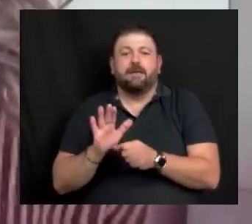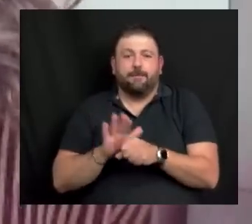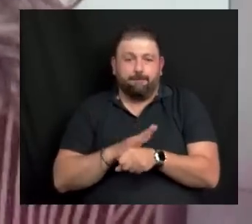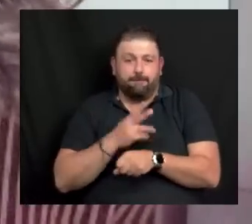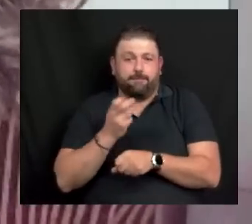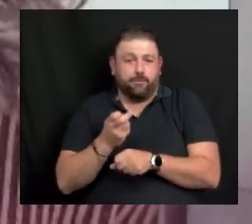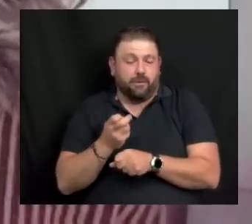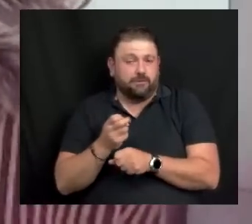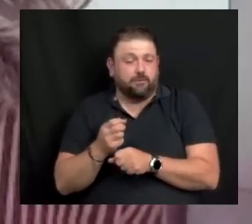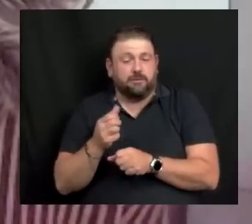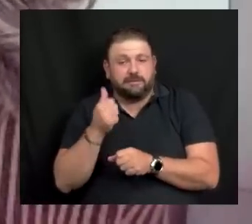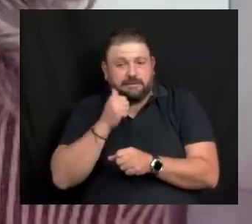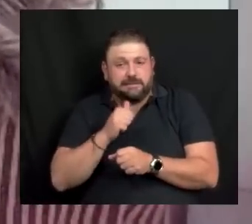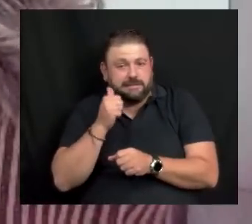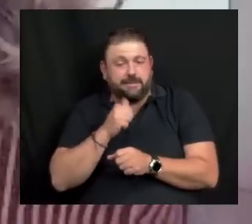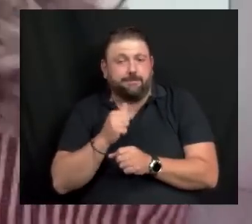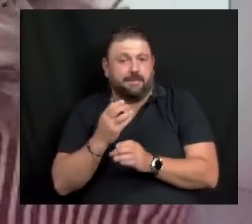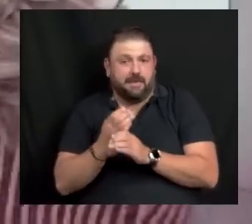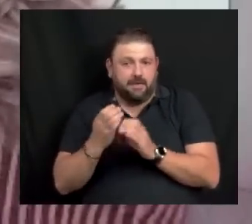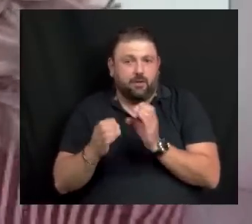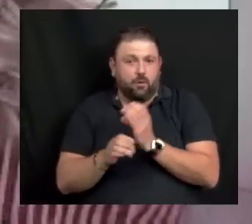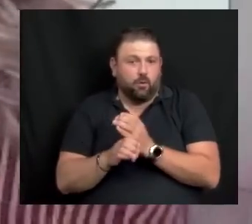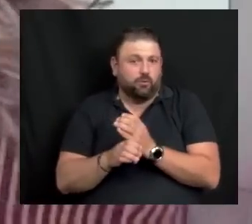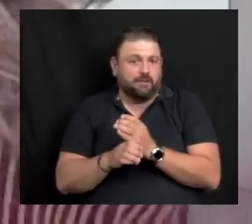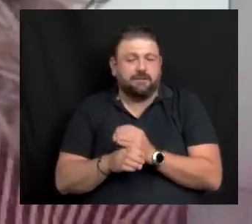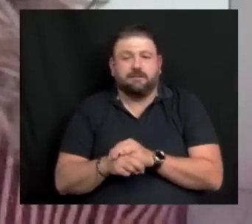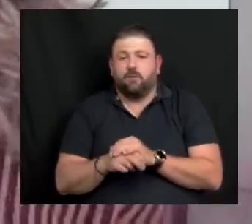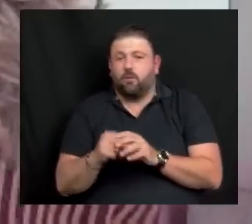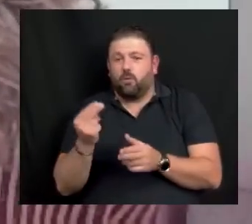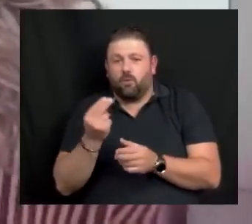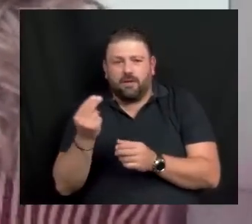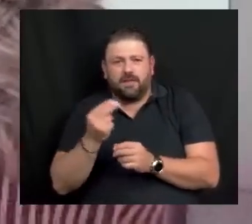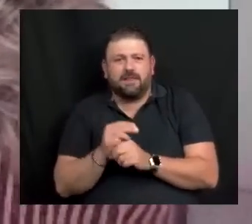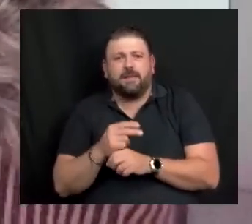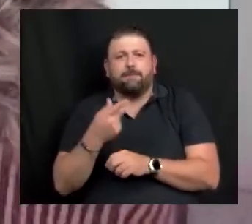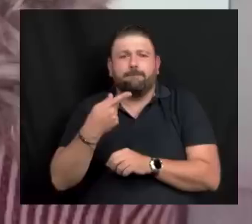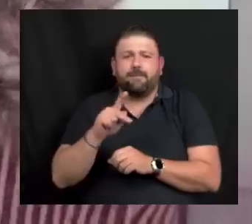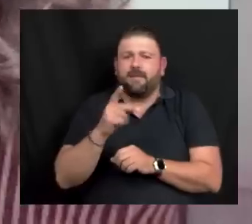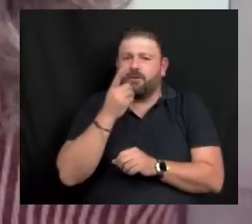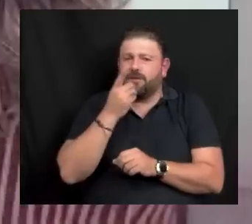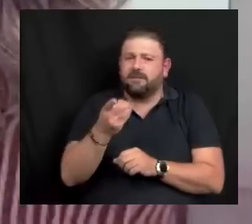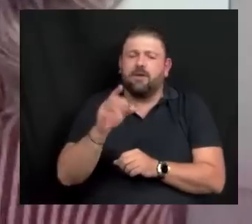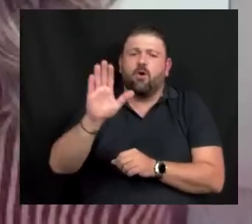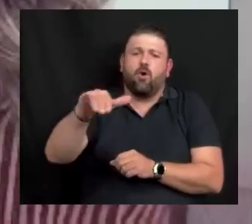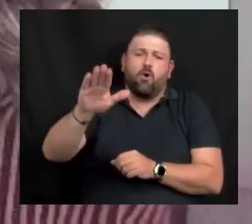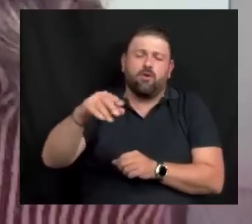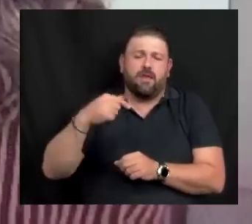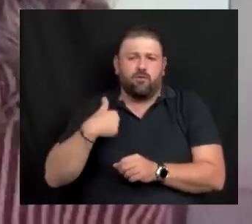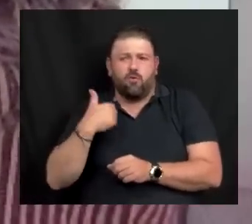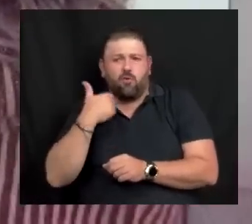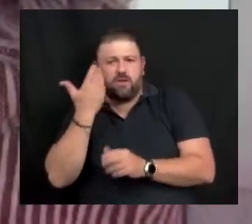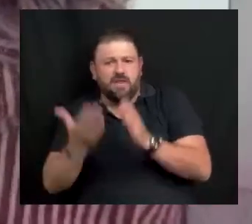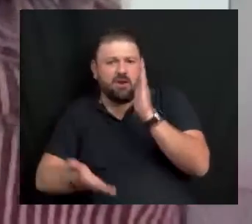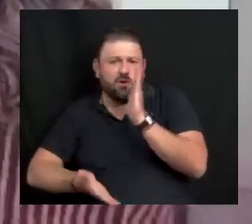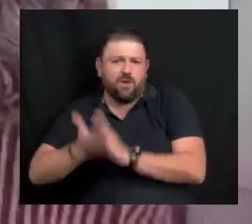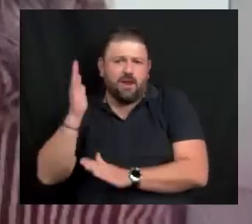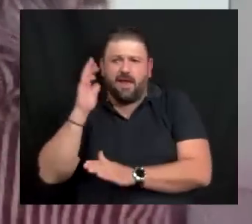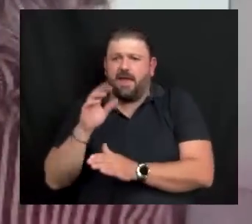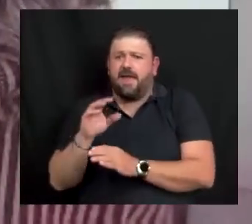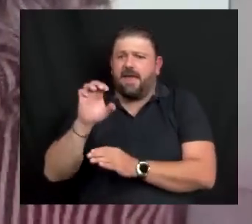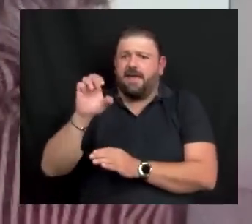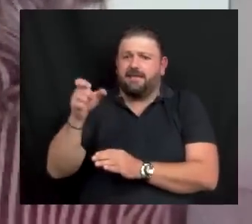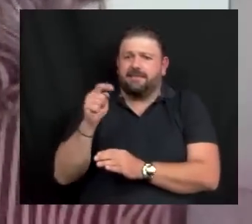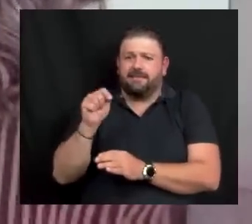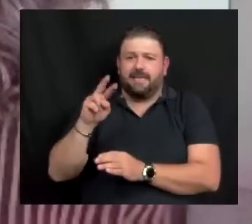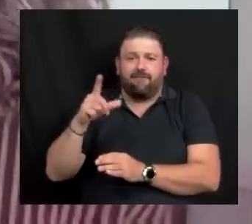cosas urgentes y no importantes. Hay gente que decía, oye, pues es que yo quiero ir al rally, digo, al Extravaganas, pero no tengo dinero, pues por eso